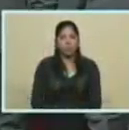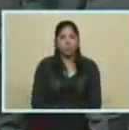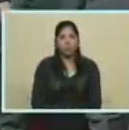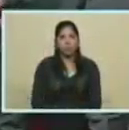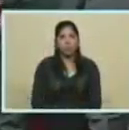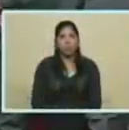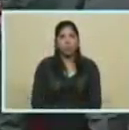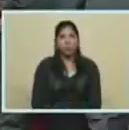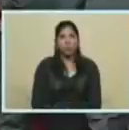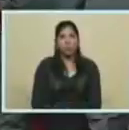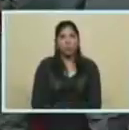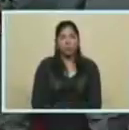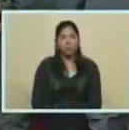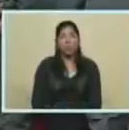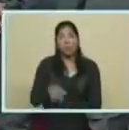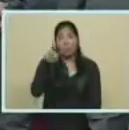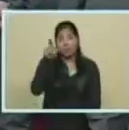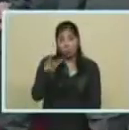Y alguien